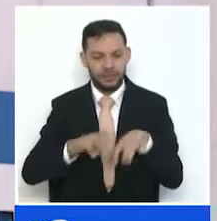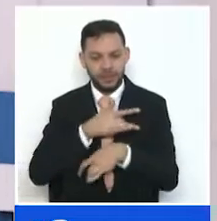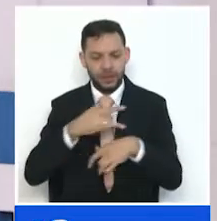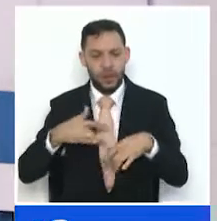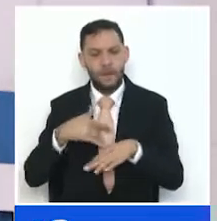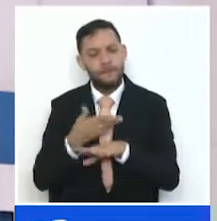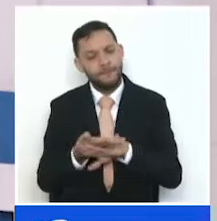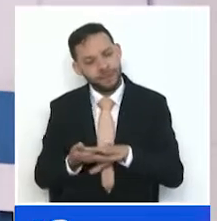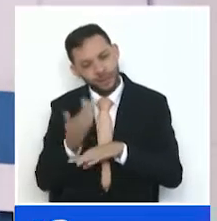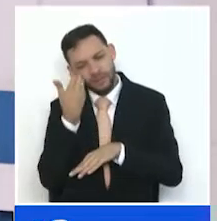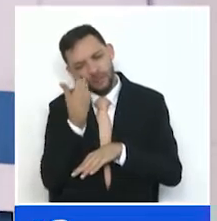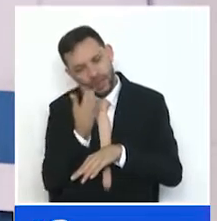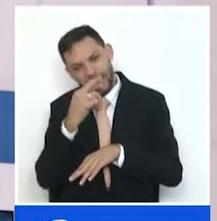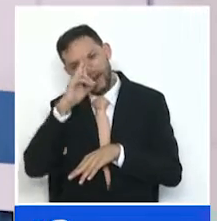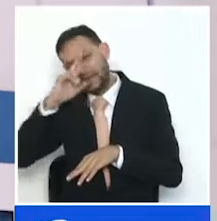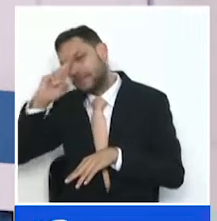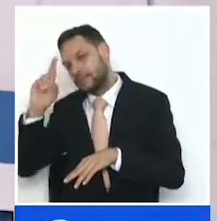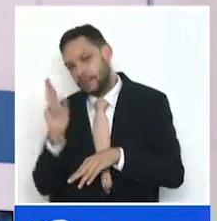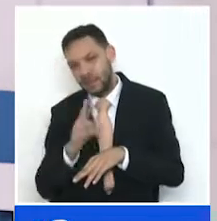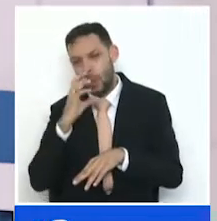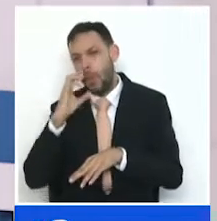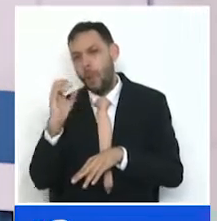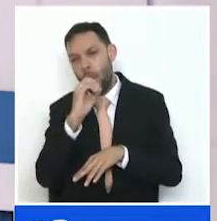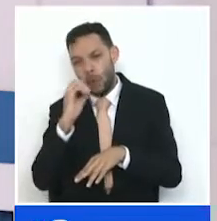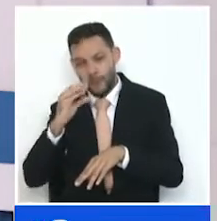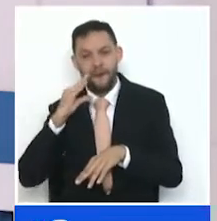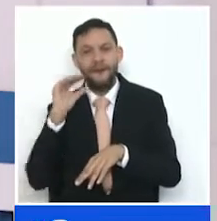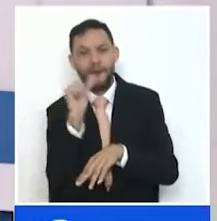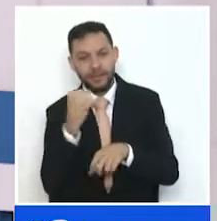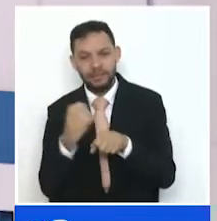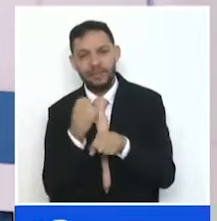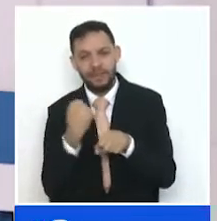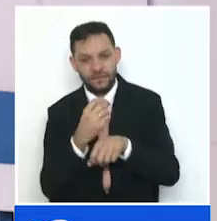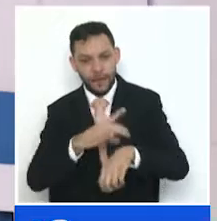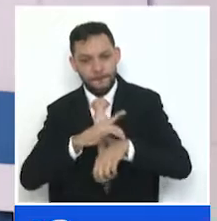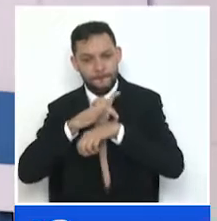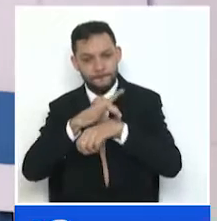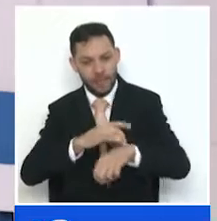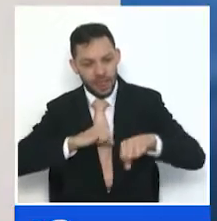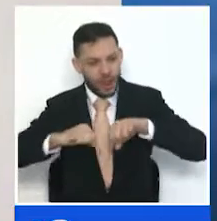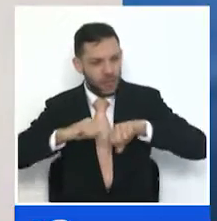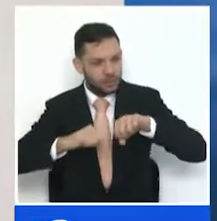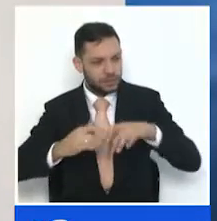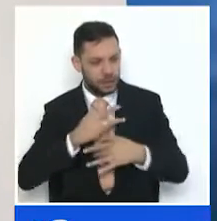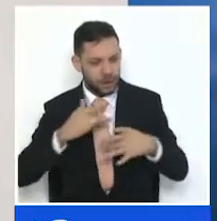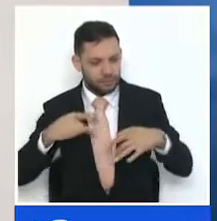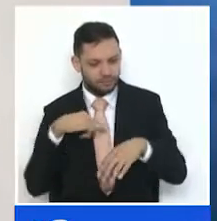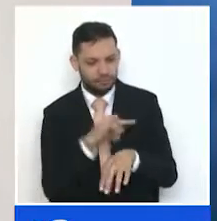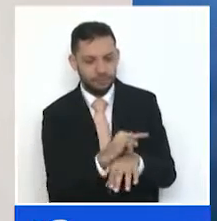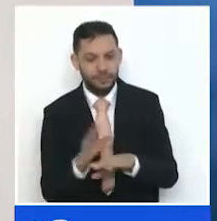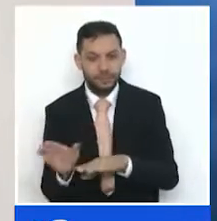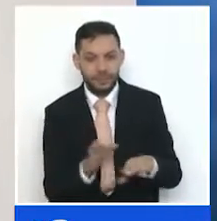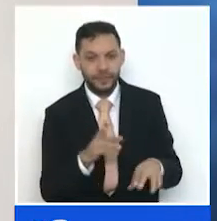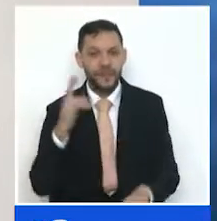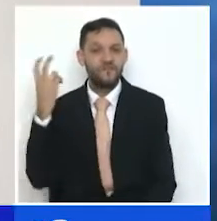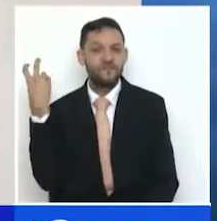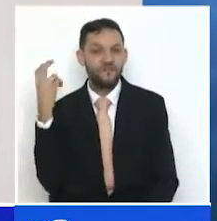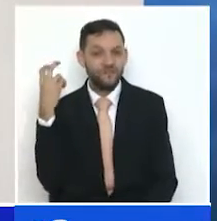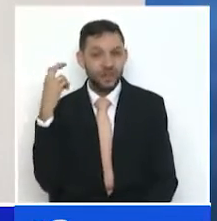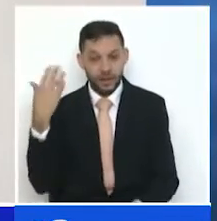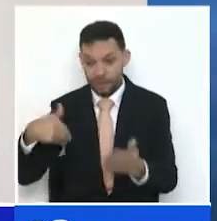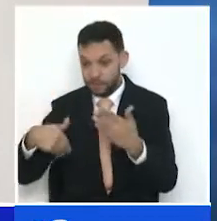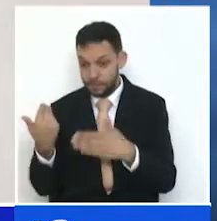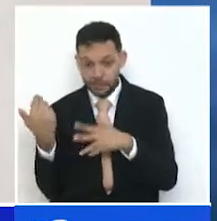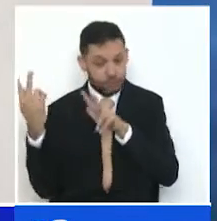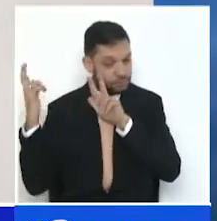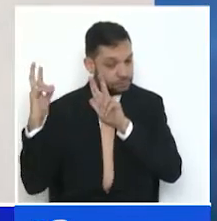vez más respeto por los hombres y mujeres que trabajan por la salud de todos. La Fiscalía inició la investigación sobre